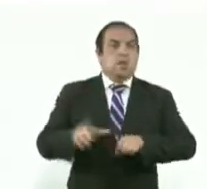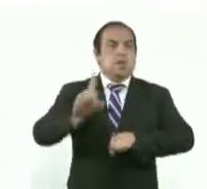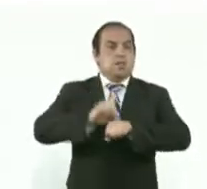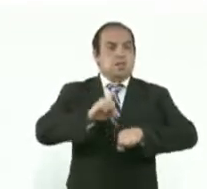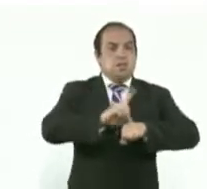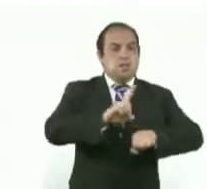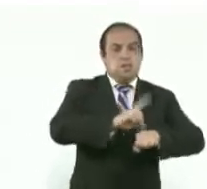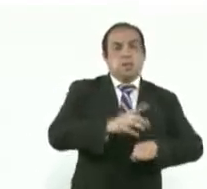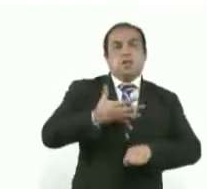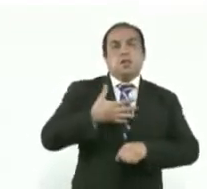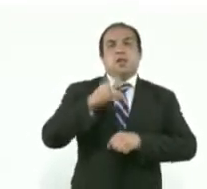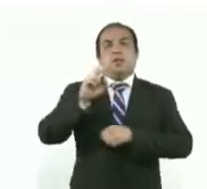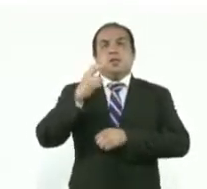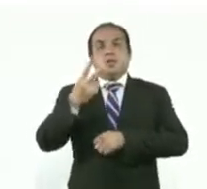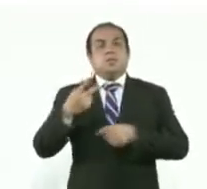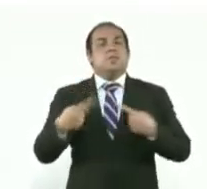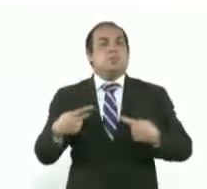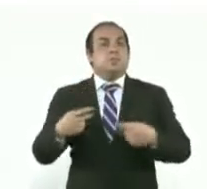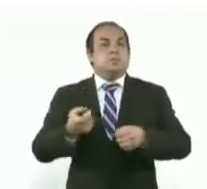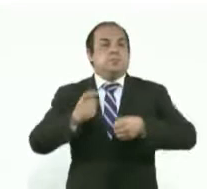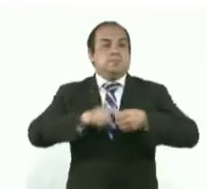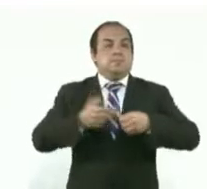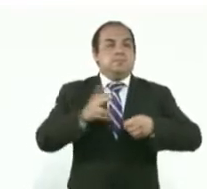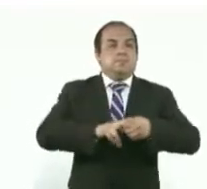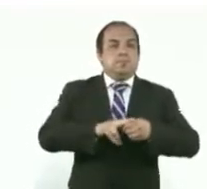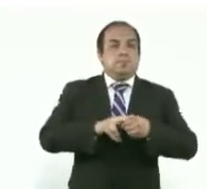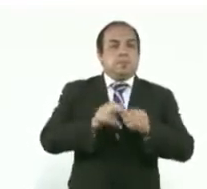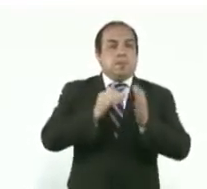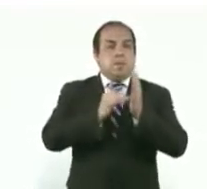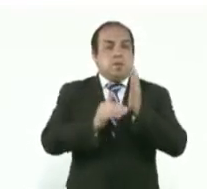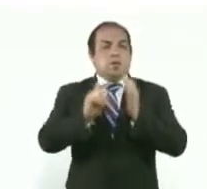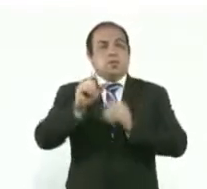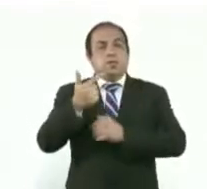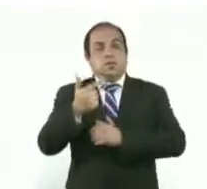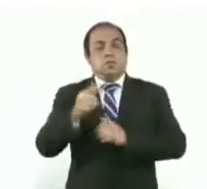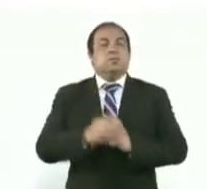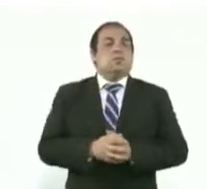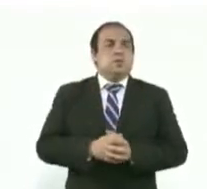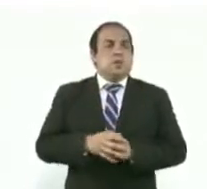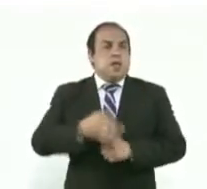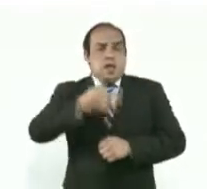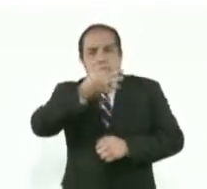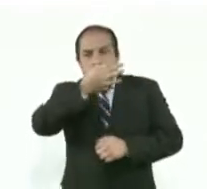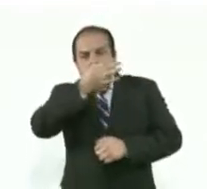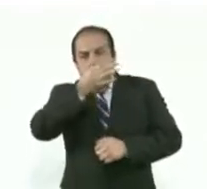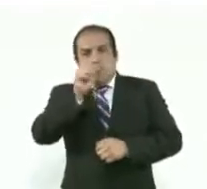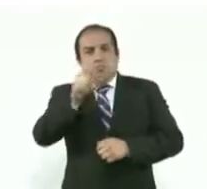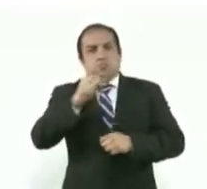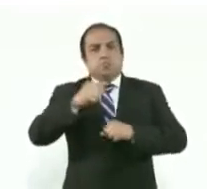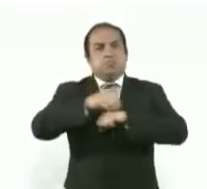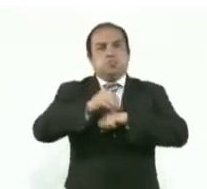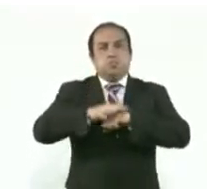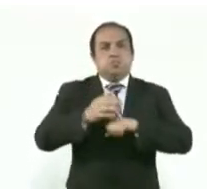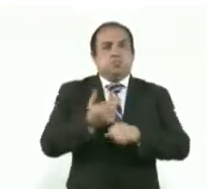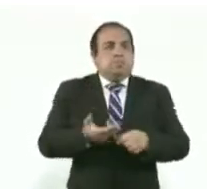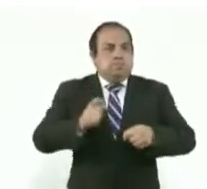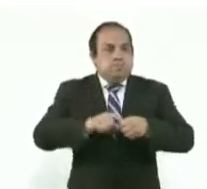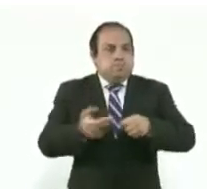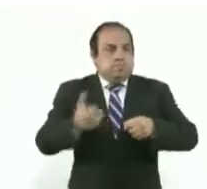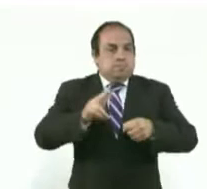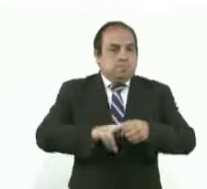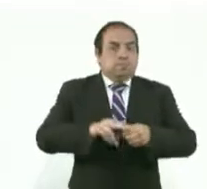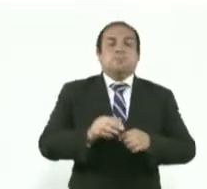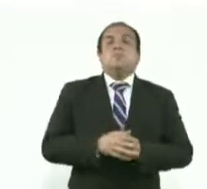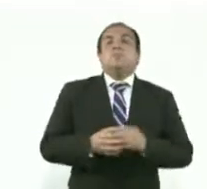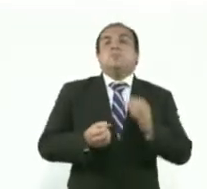de los últimos 7 días es 32, nuestro mínimo ha sido 27, entonces estamos ya prácticamente en los mínimos históricos de ingresos hospitalarios